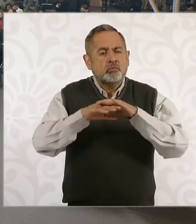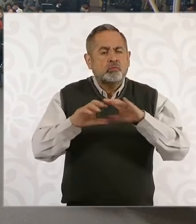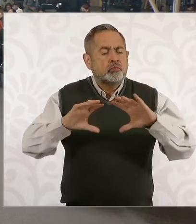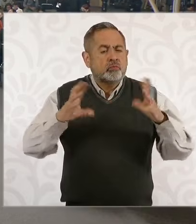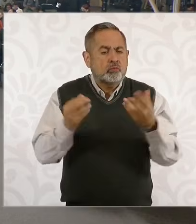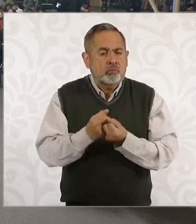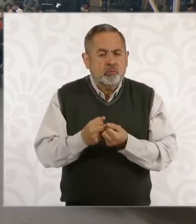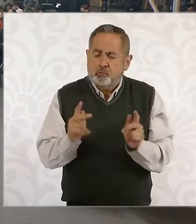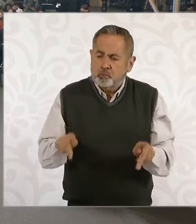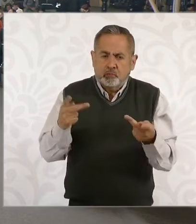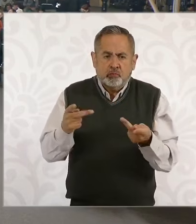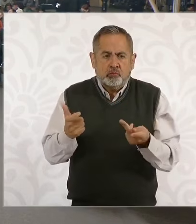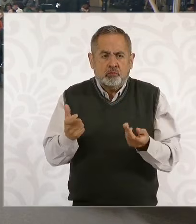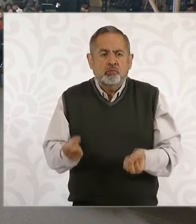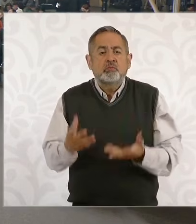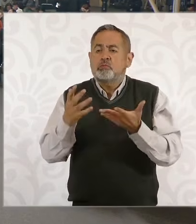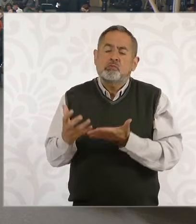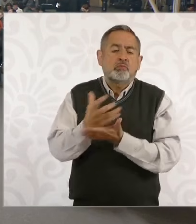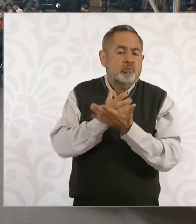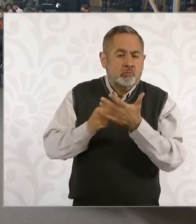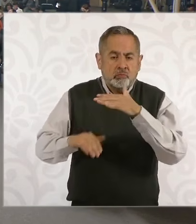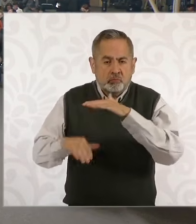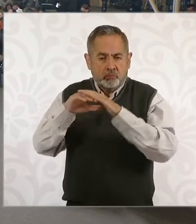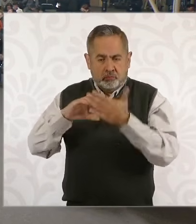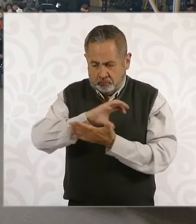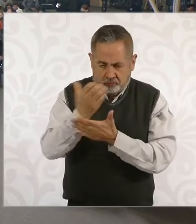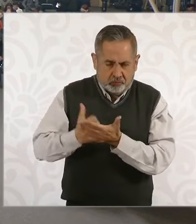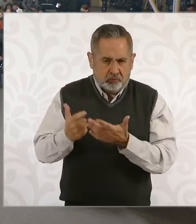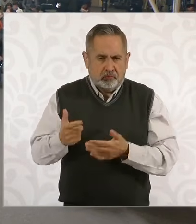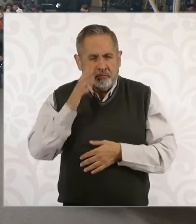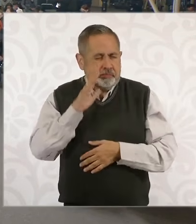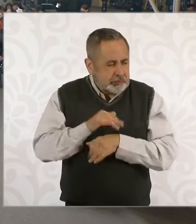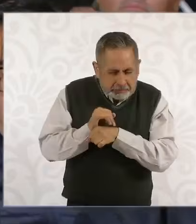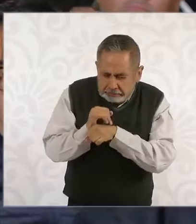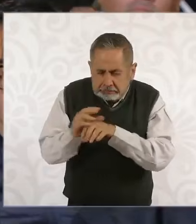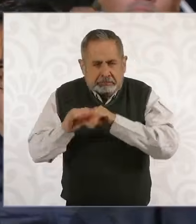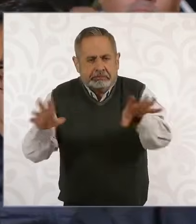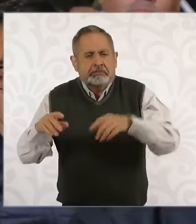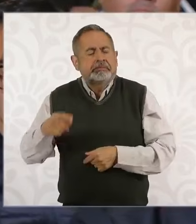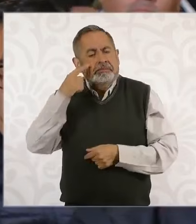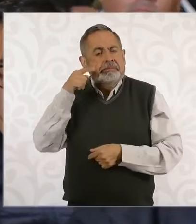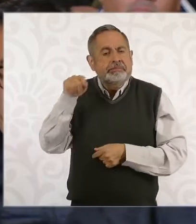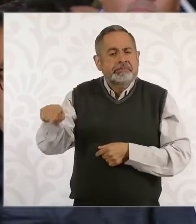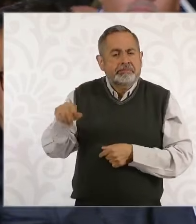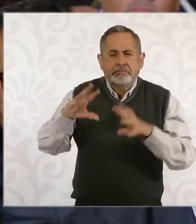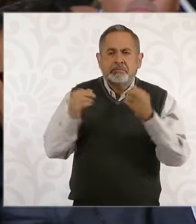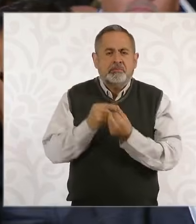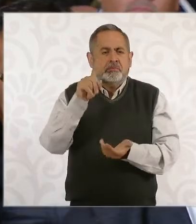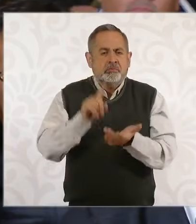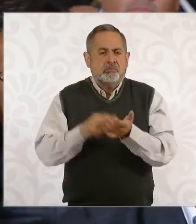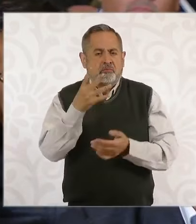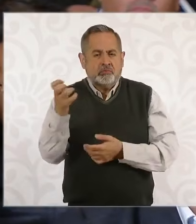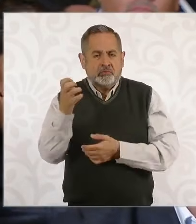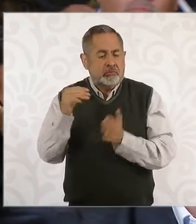lo que se ha vendido, de lo que tiene este contrato. De acuerdo con información que se ha dado a la SEC, se habla de 1.400